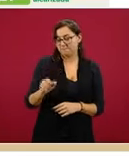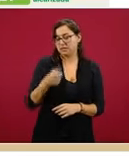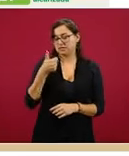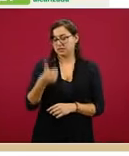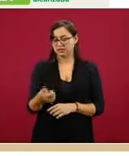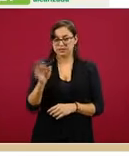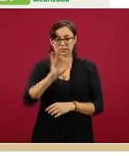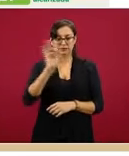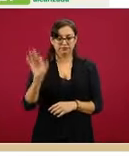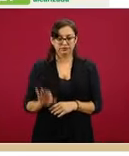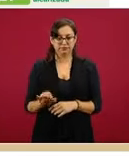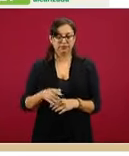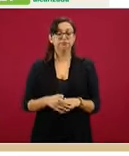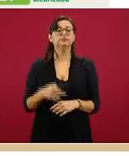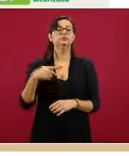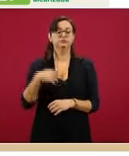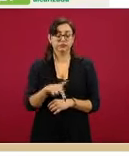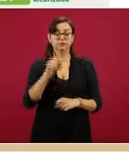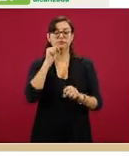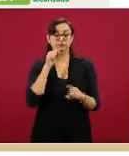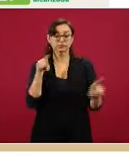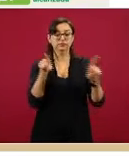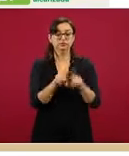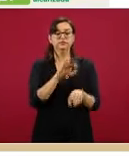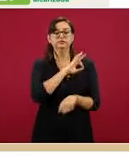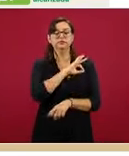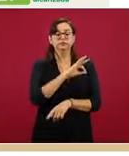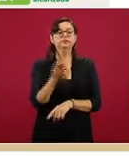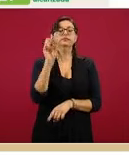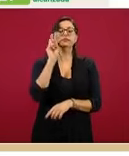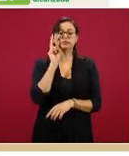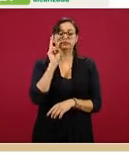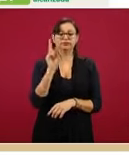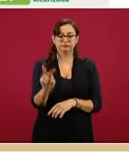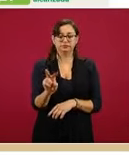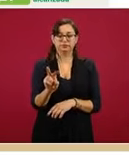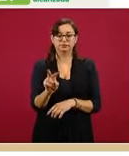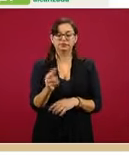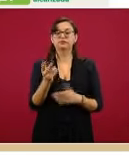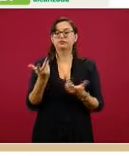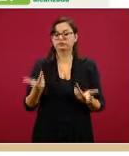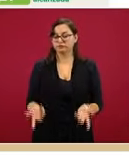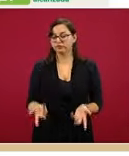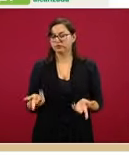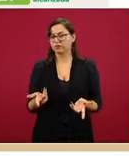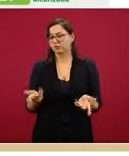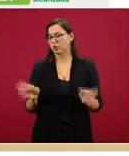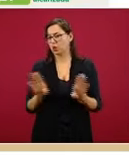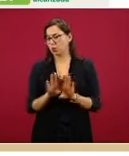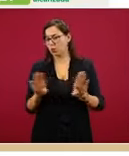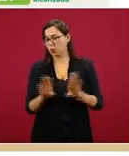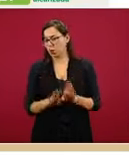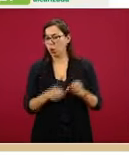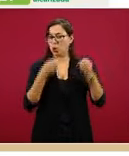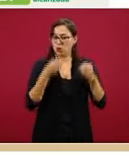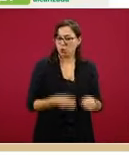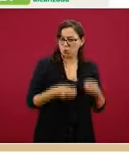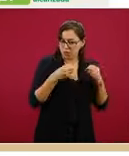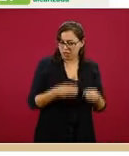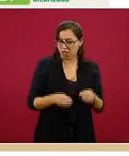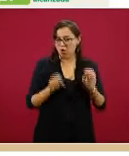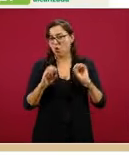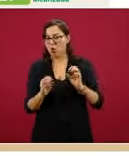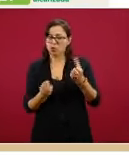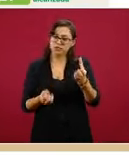26%, pero en este gráfico también nos enfocamos a ver un poco, decíamos, la tendencia del comportamiento de las